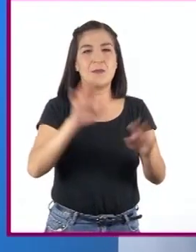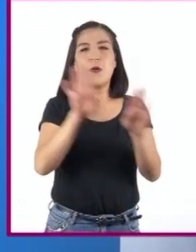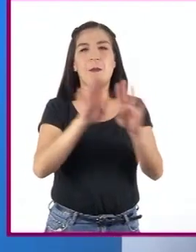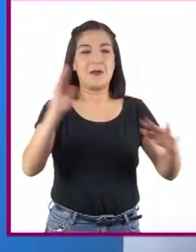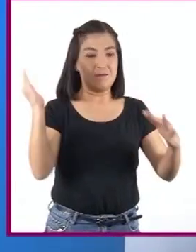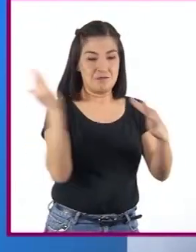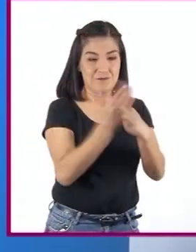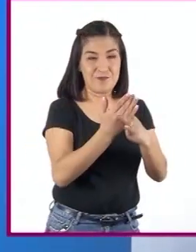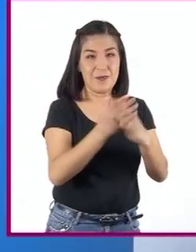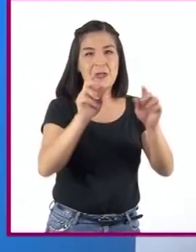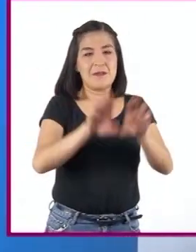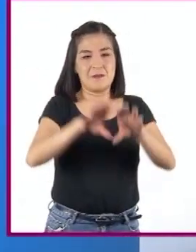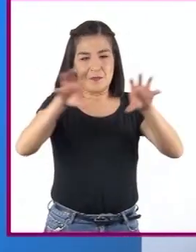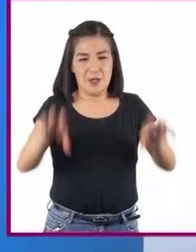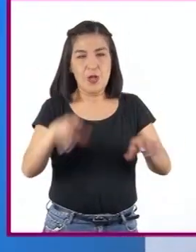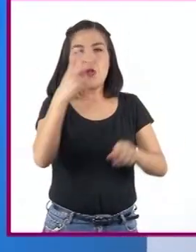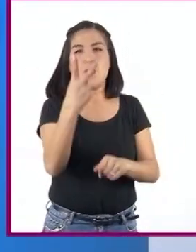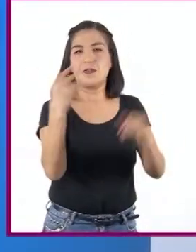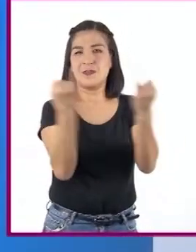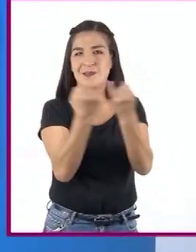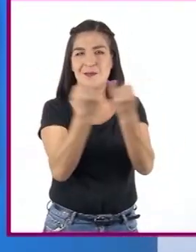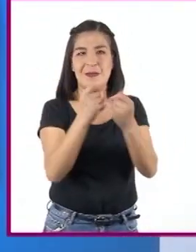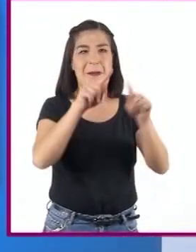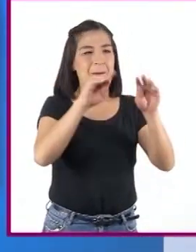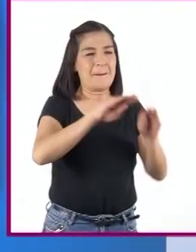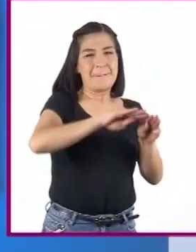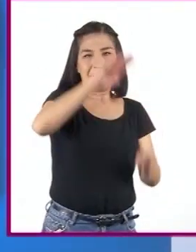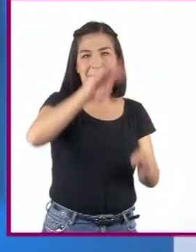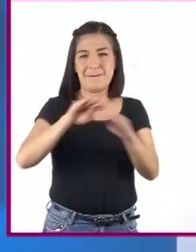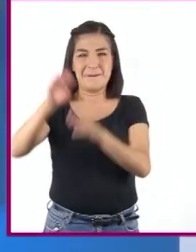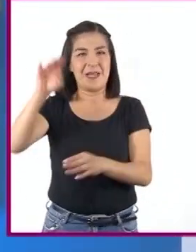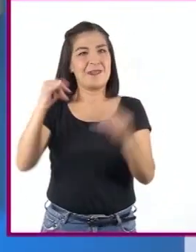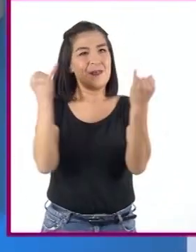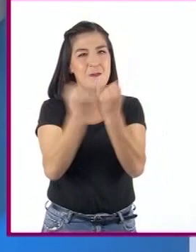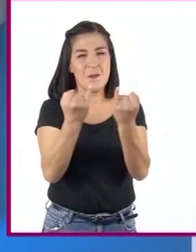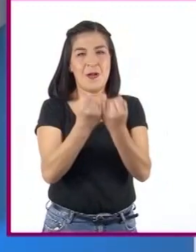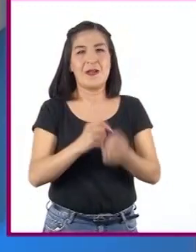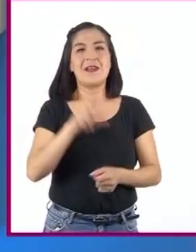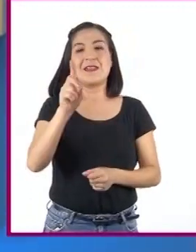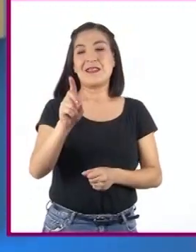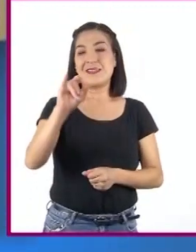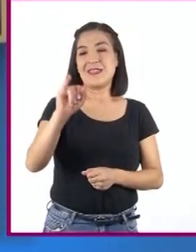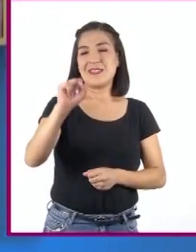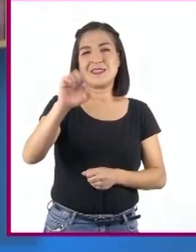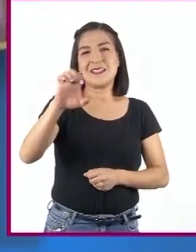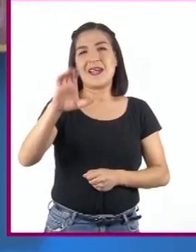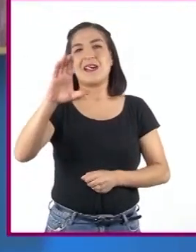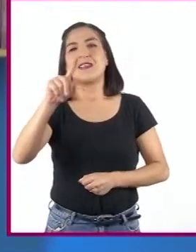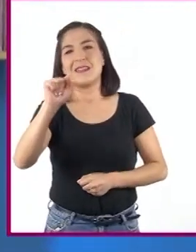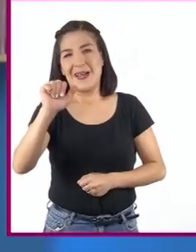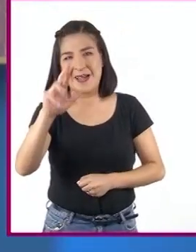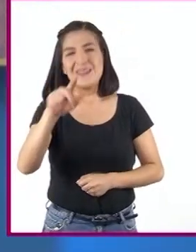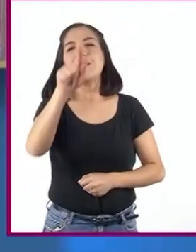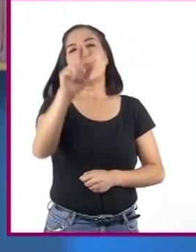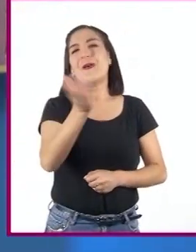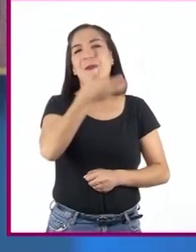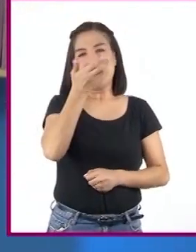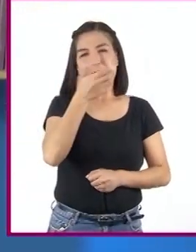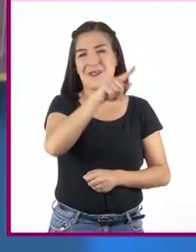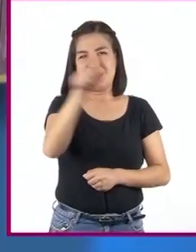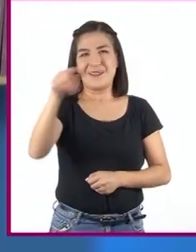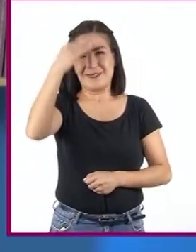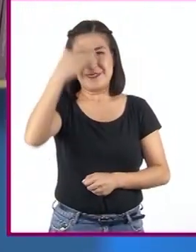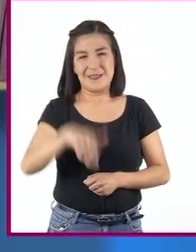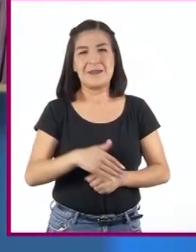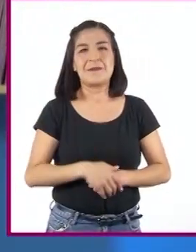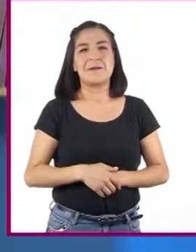en 2 partes iguales. Quiero decirles que es semejante a la palabra bisectar, a la que están más acostumbrados. Por